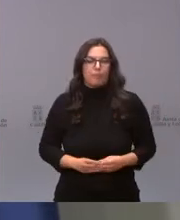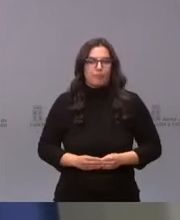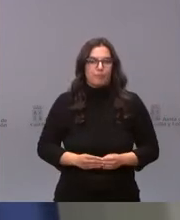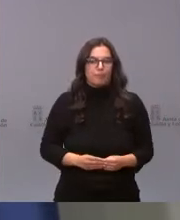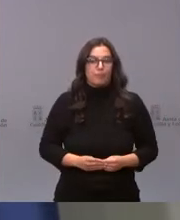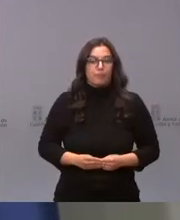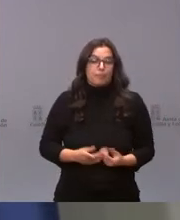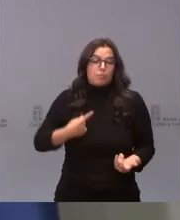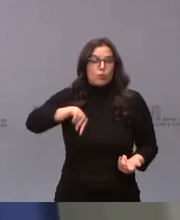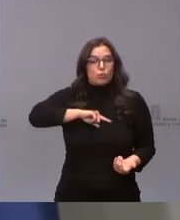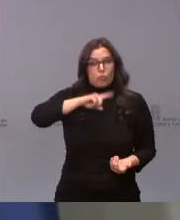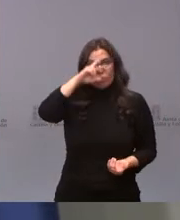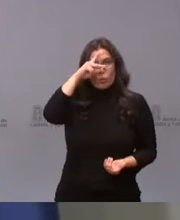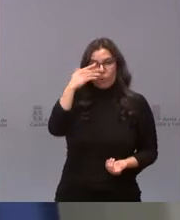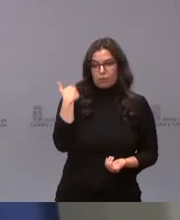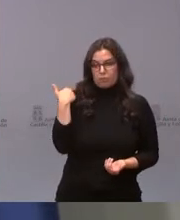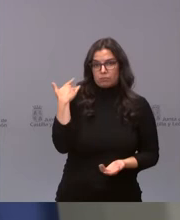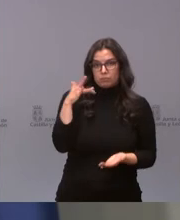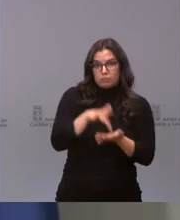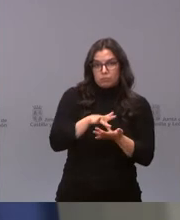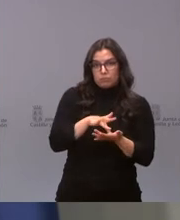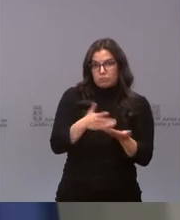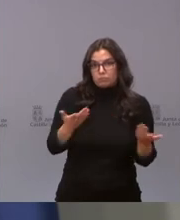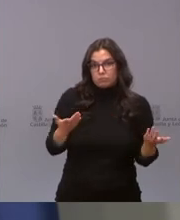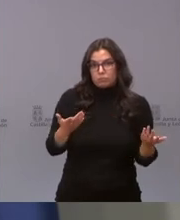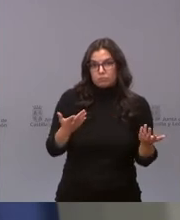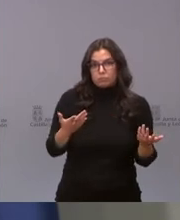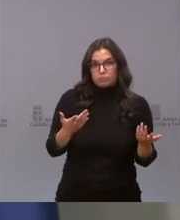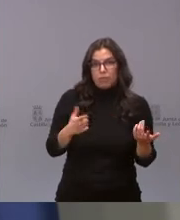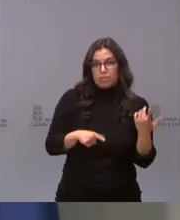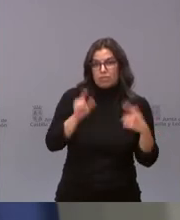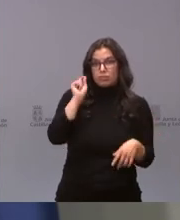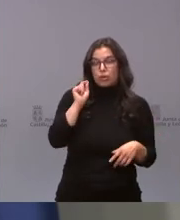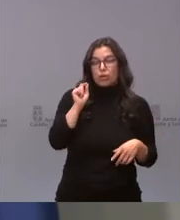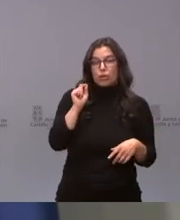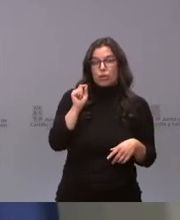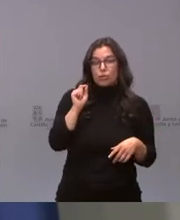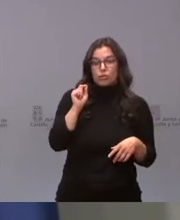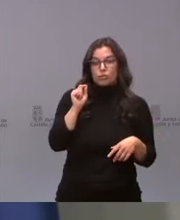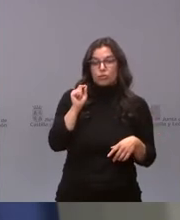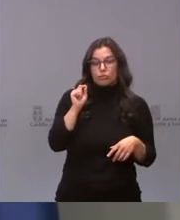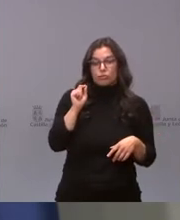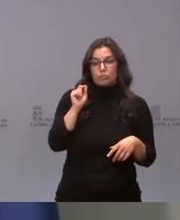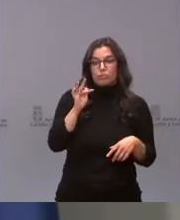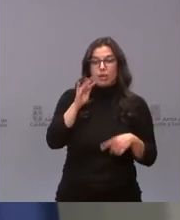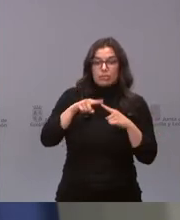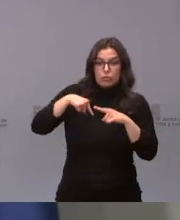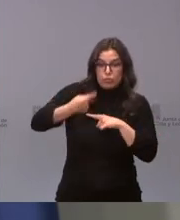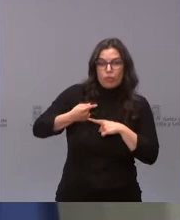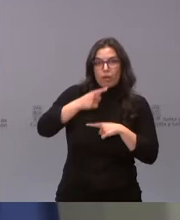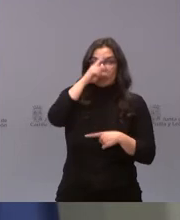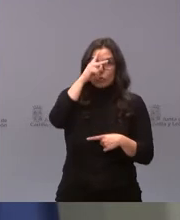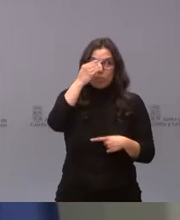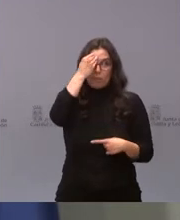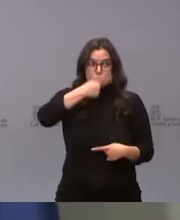Nos preocupa lo sucedido, nos preocupa la decisión tomada y el impacto que pueda tener. Creo que no somos los únicos